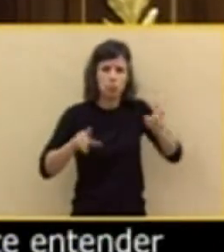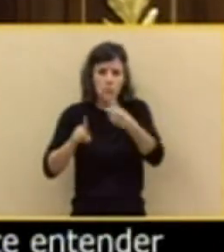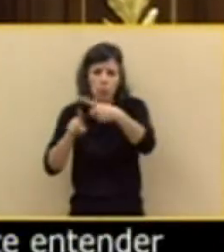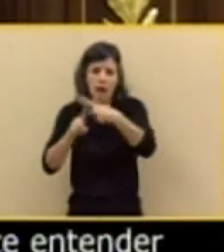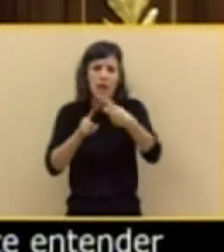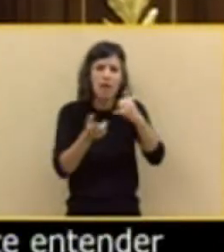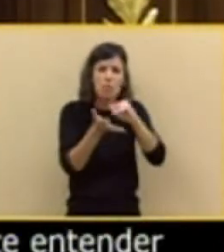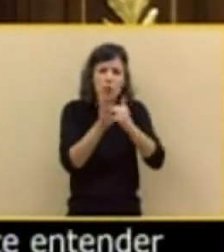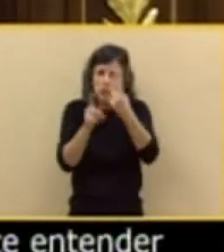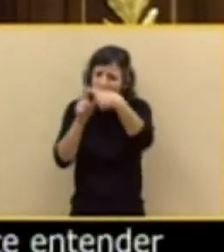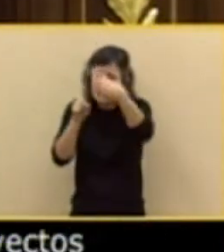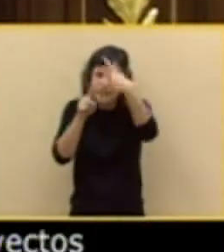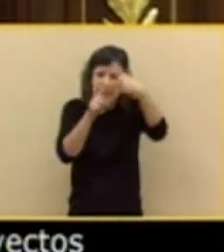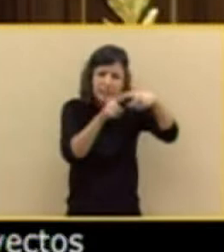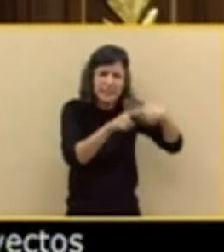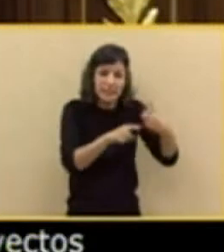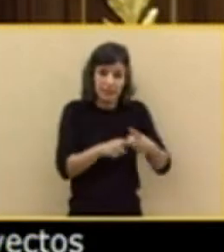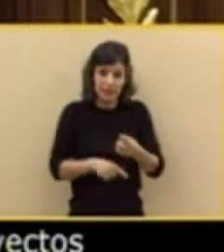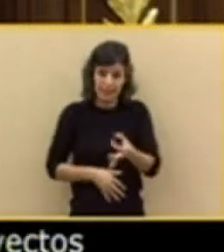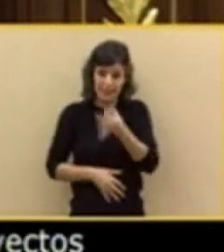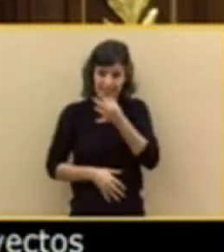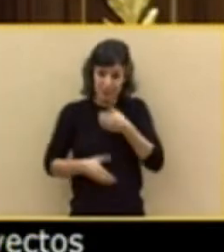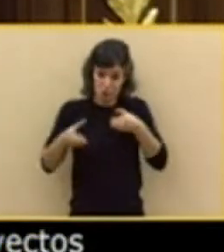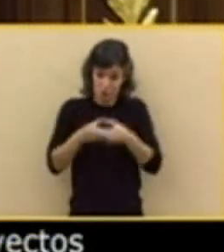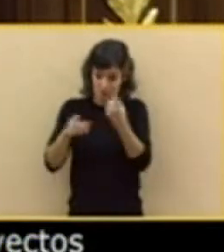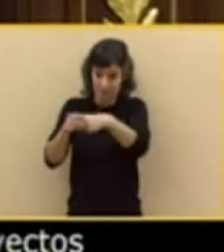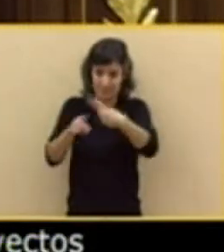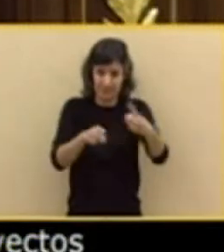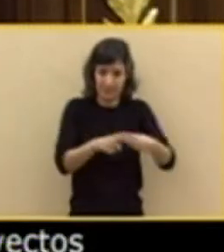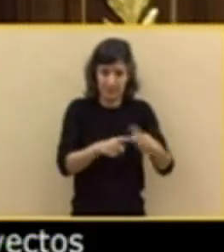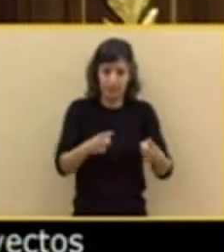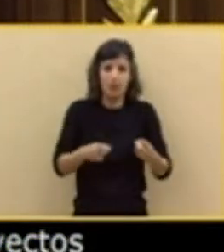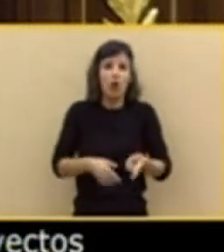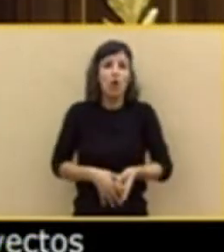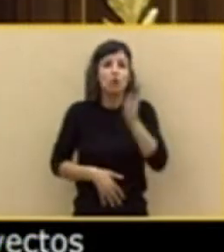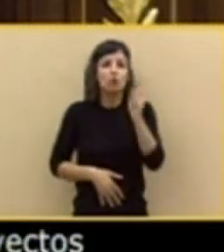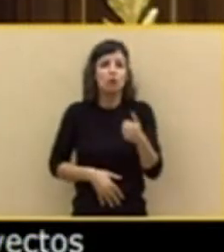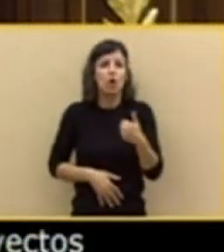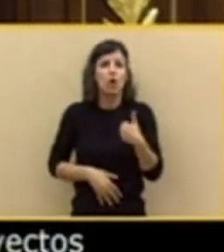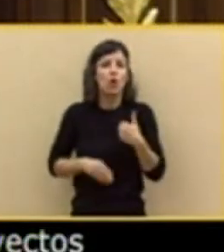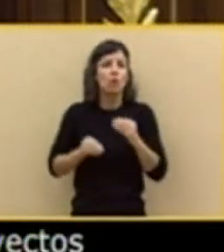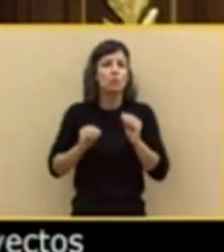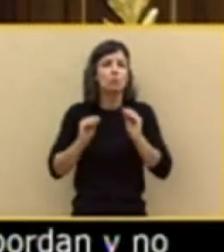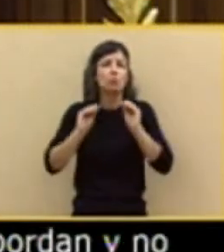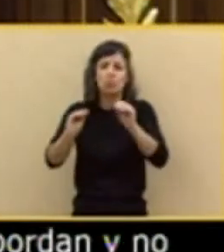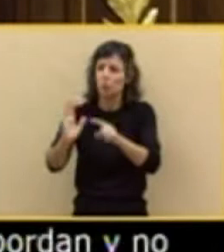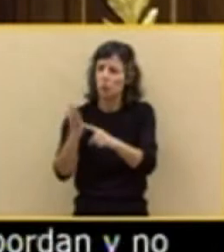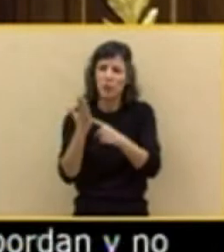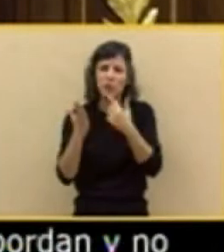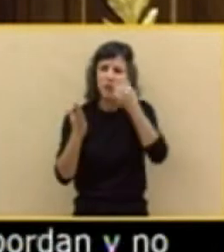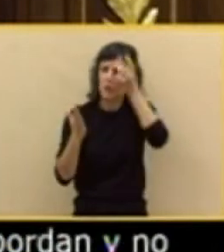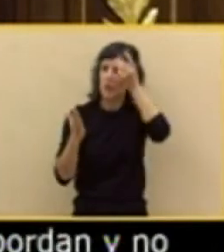cuestión mediática y a la cuestión... A ver, hay unos medios que son radicalmente partidarios de Vox,